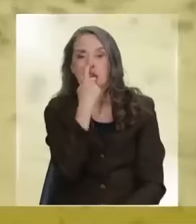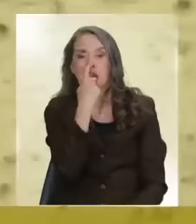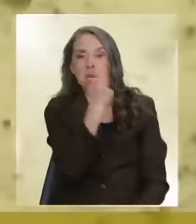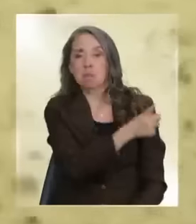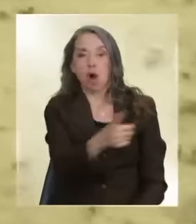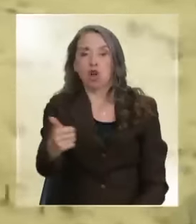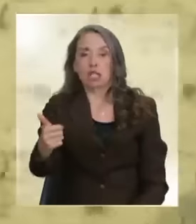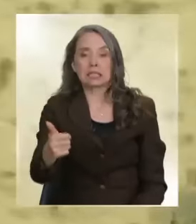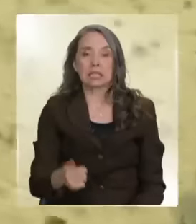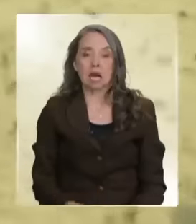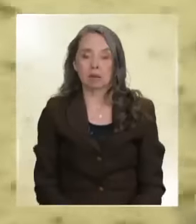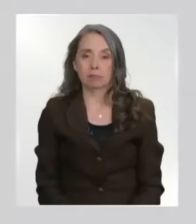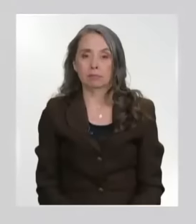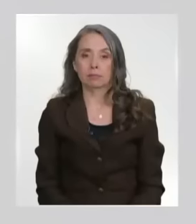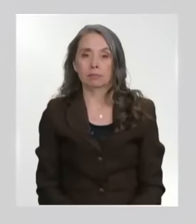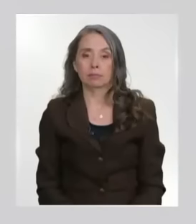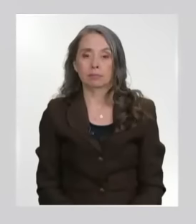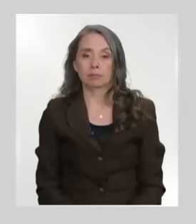hipocresía.